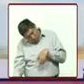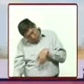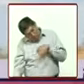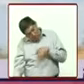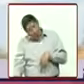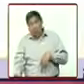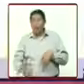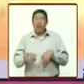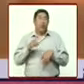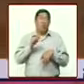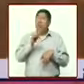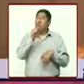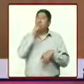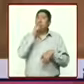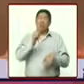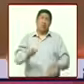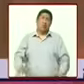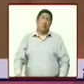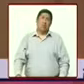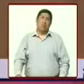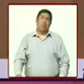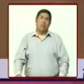que no se está hidratando.